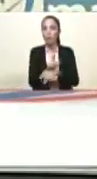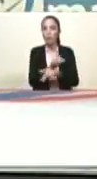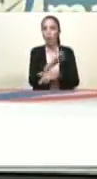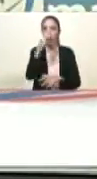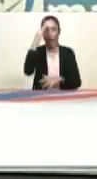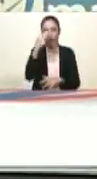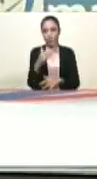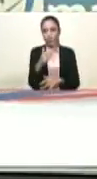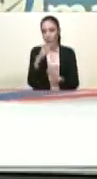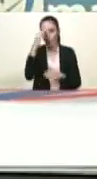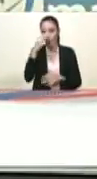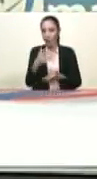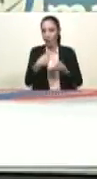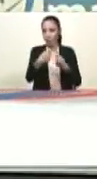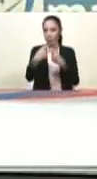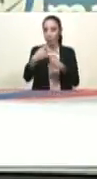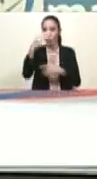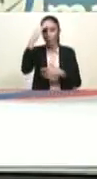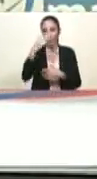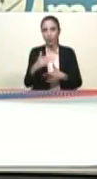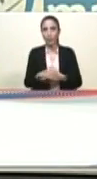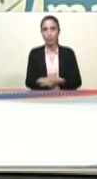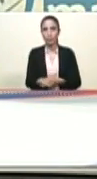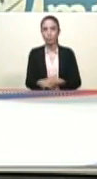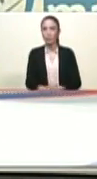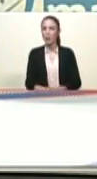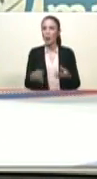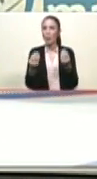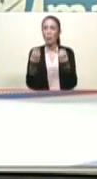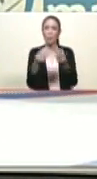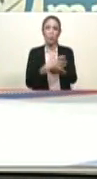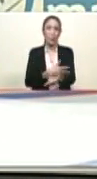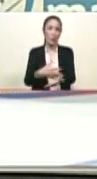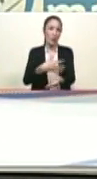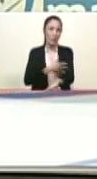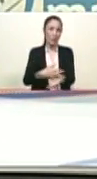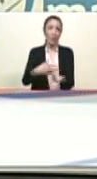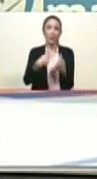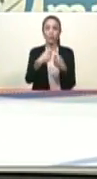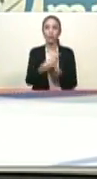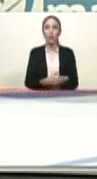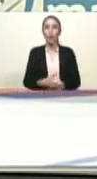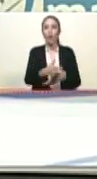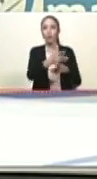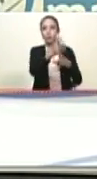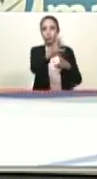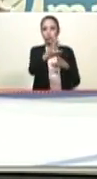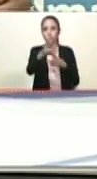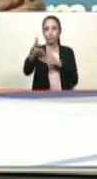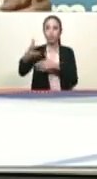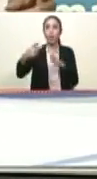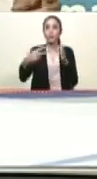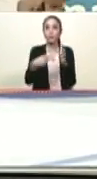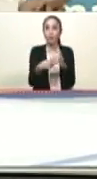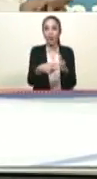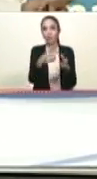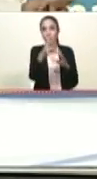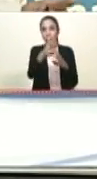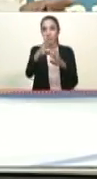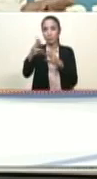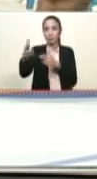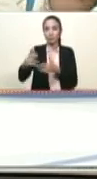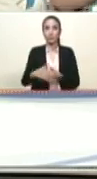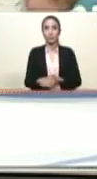2018. Tienen miles de millones para lanzar misiles contra Siria, mientras el pueblo de Damasco